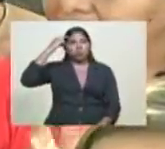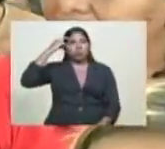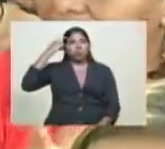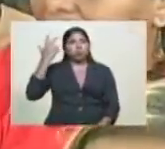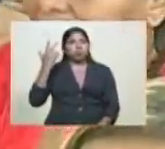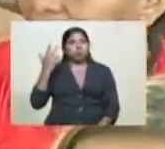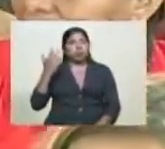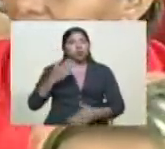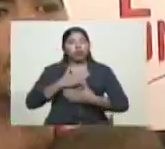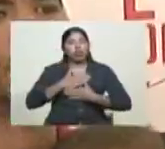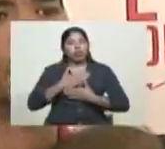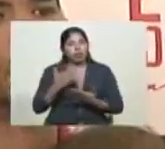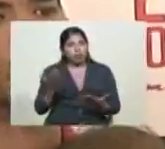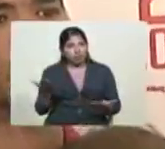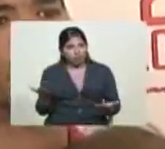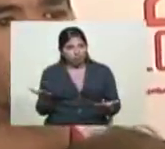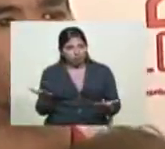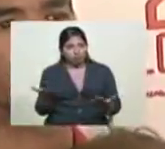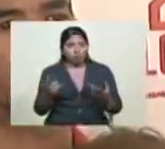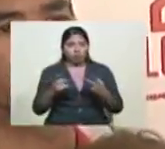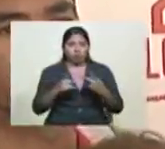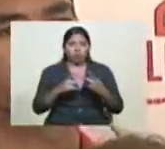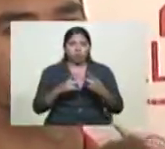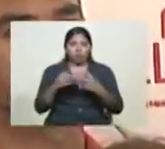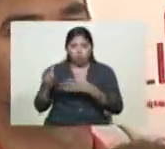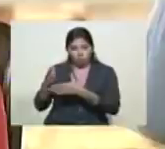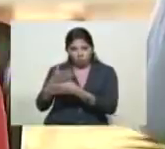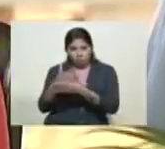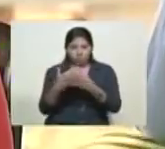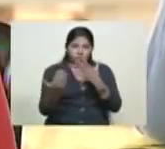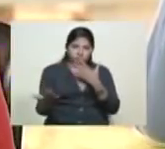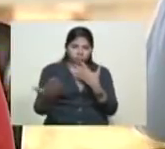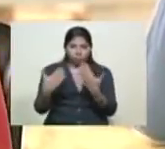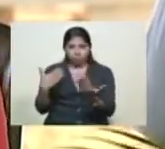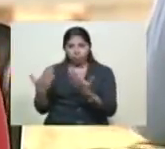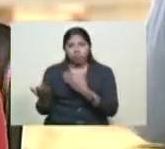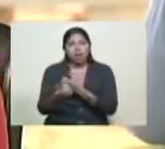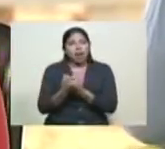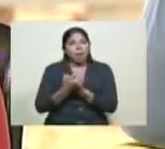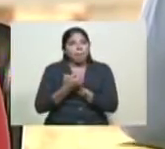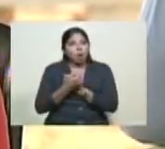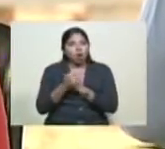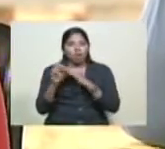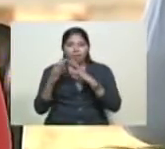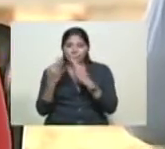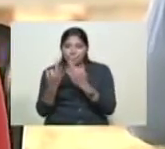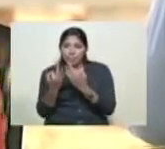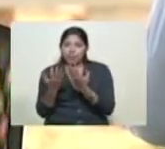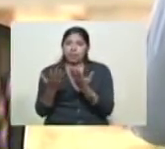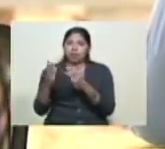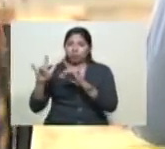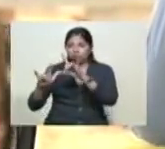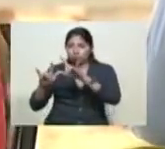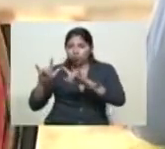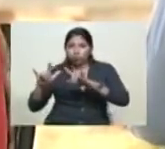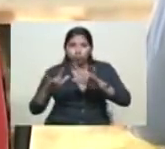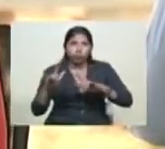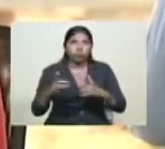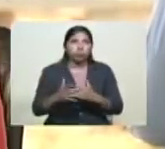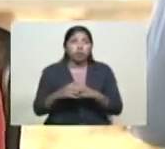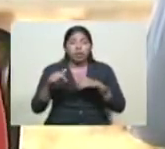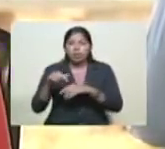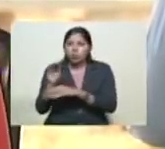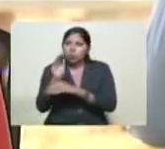valor de la solidaridad, de la convivencia, el amor de la familia y conservar